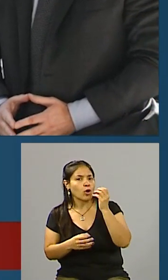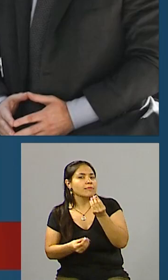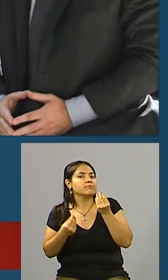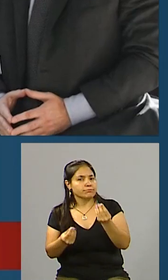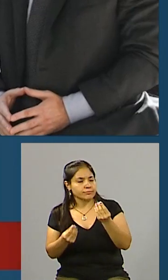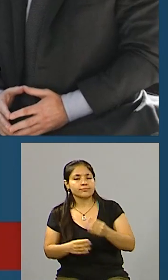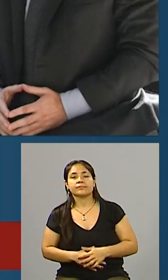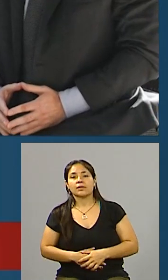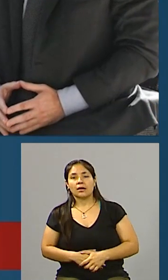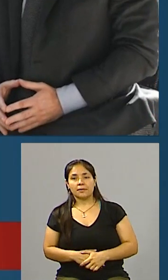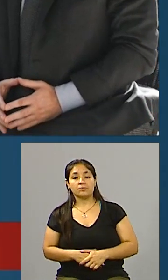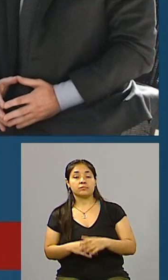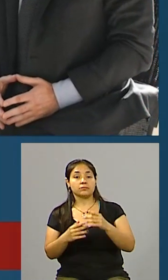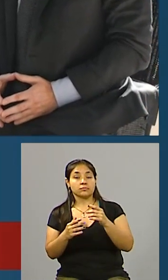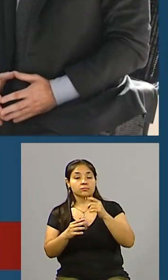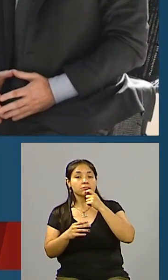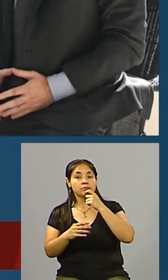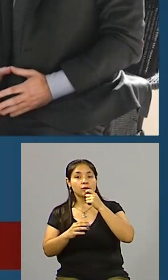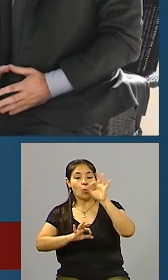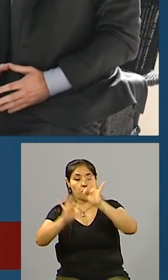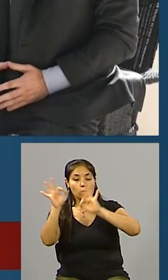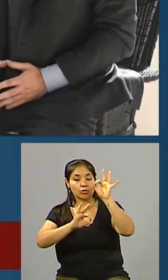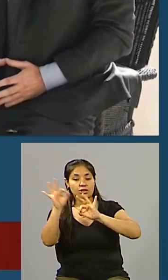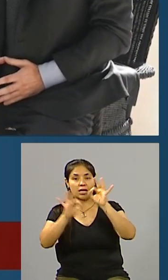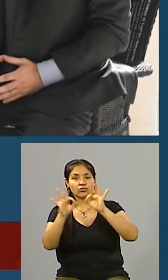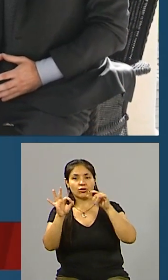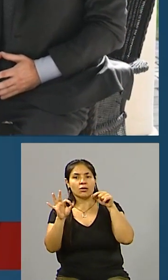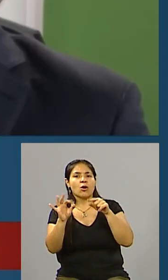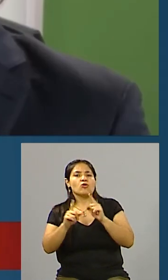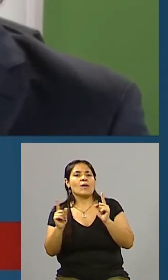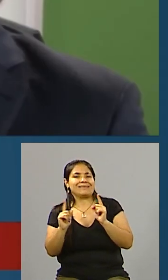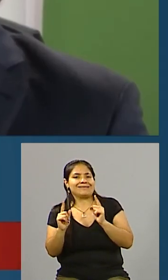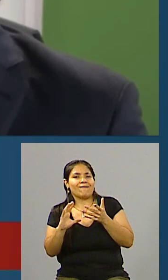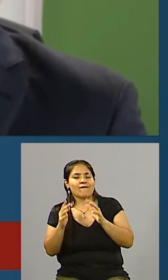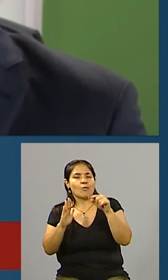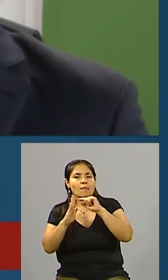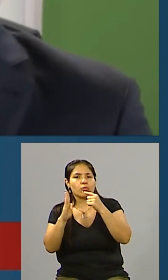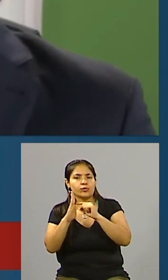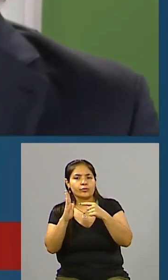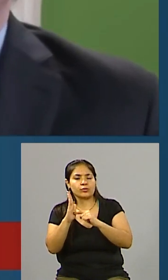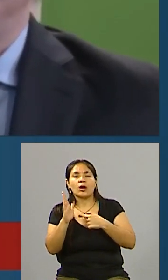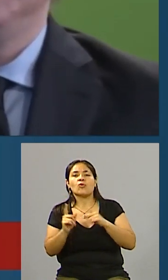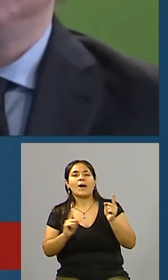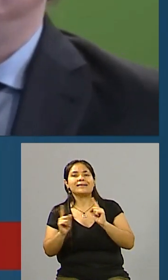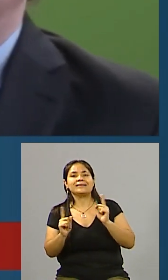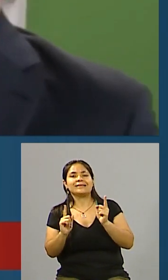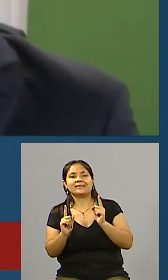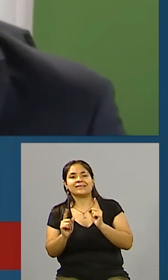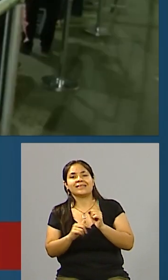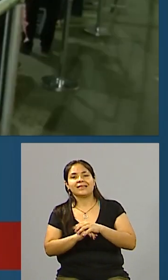cómo un proyecto que no tenía estas características porque no era de atacar